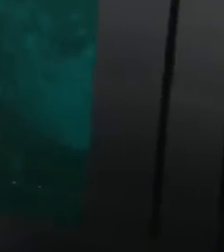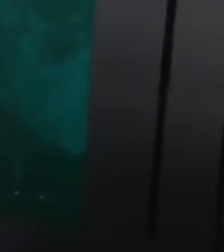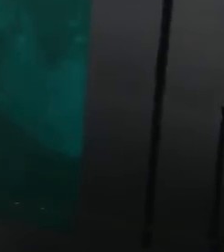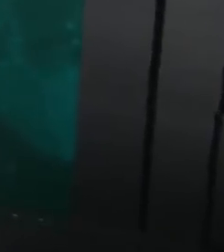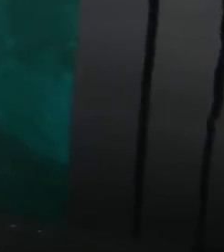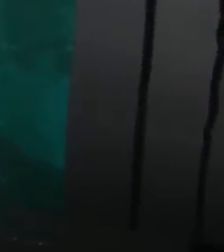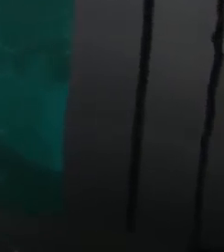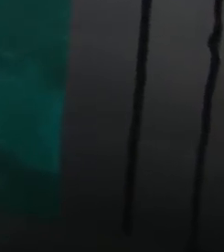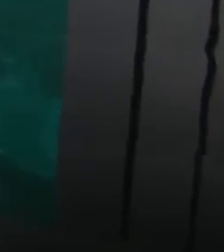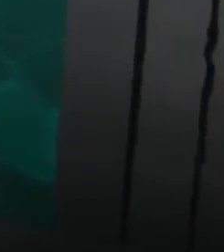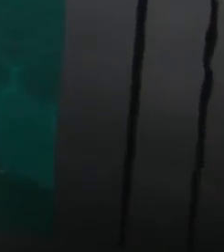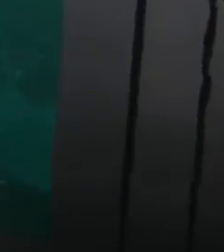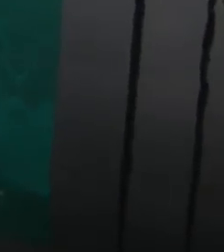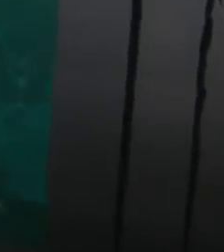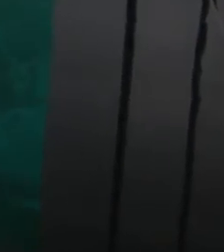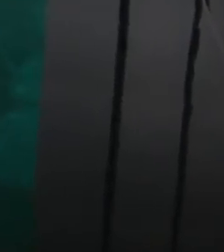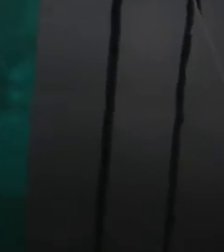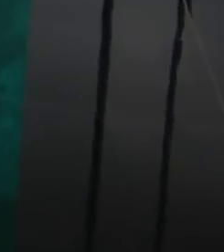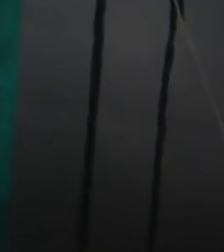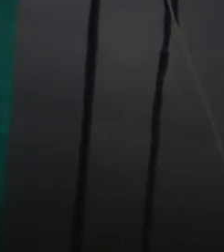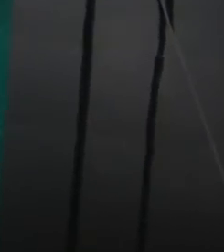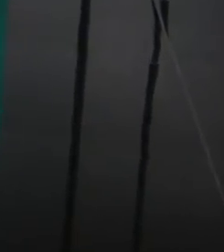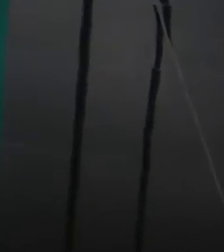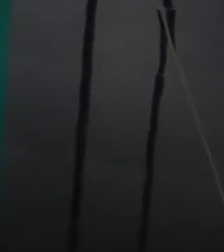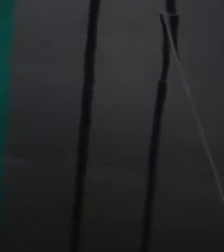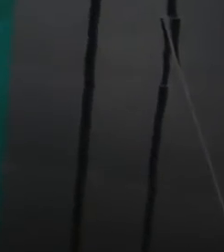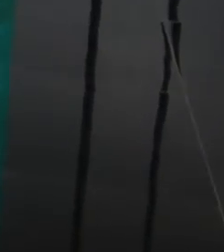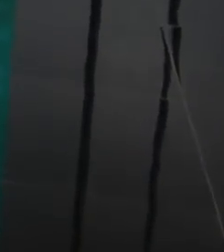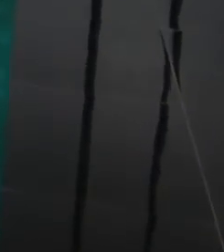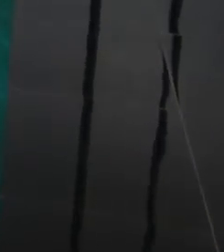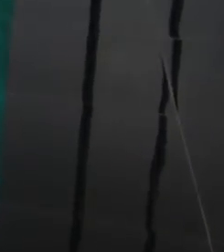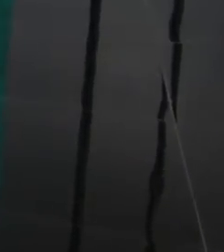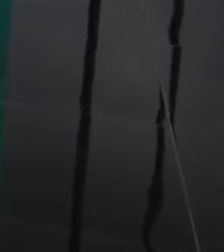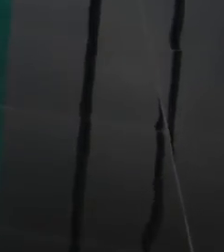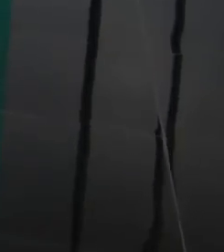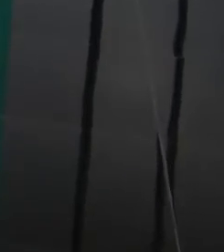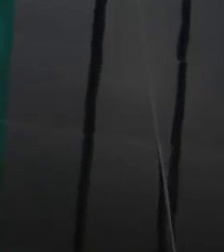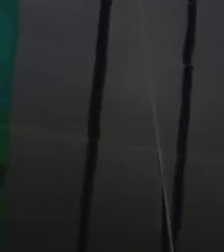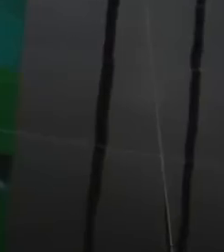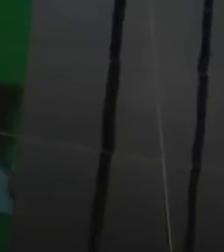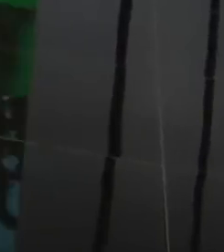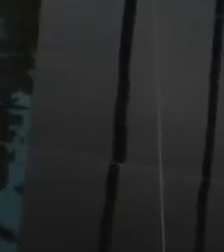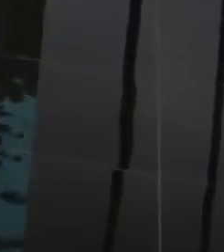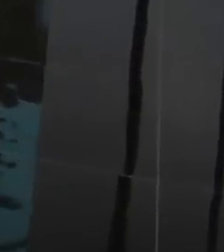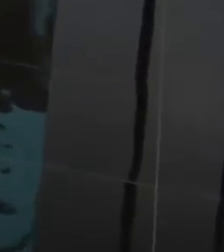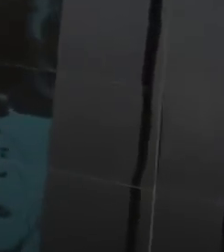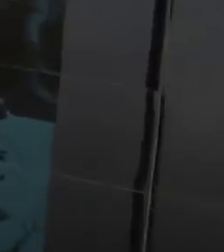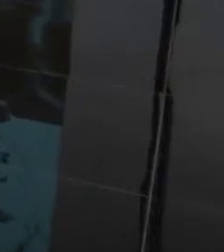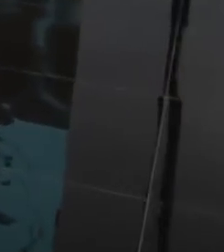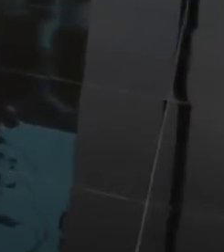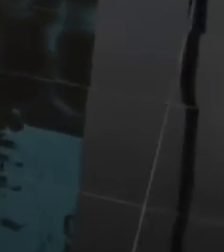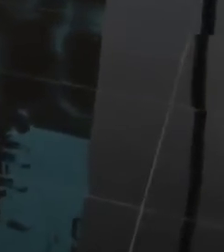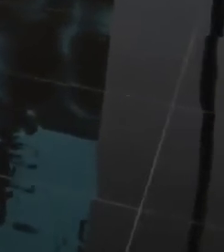seguimos cometí un grados en estos momentos en de capital y nos vamos a hacer rápidamente la escena internacional porque bueno Perú sigue complicado